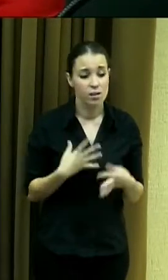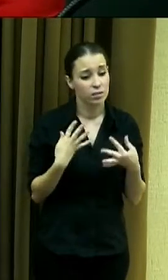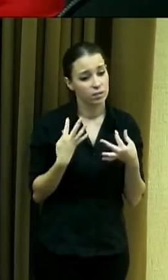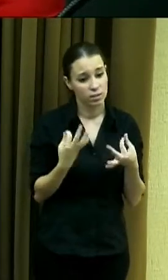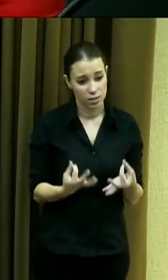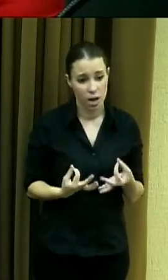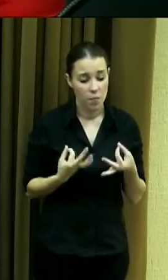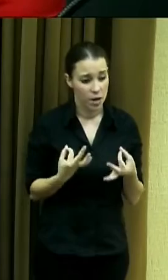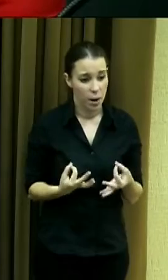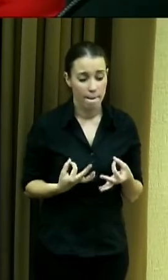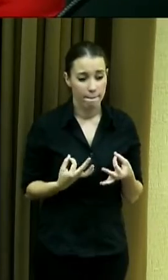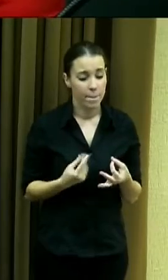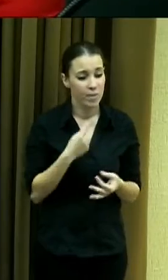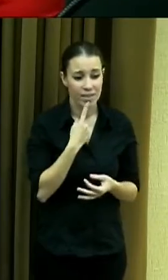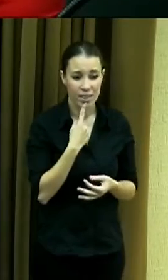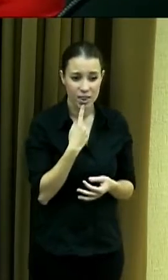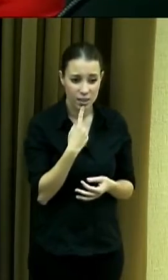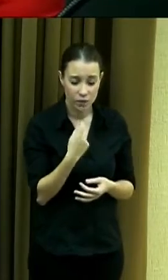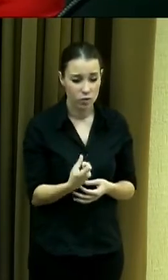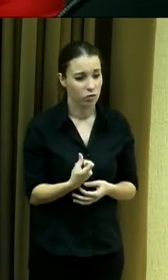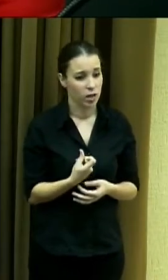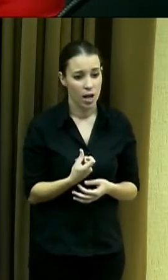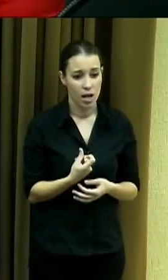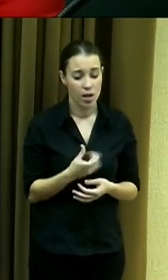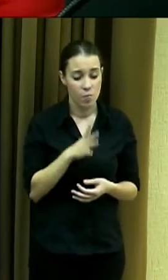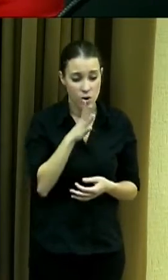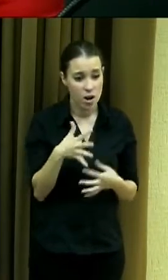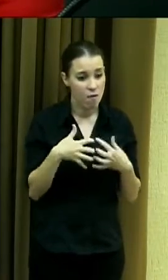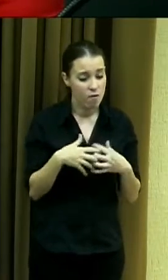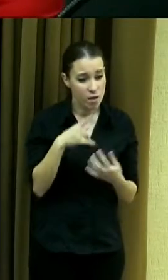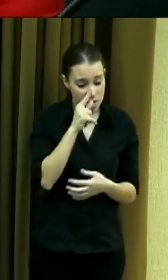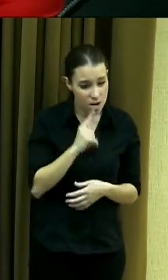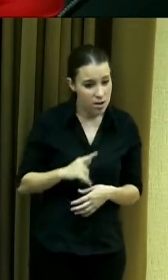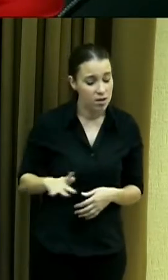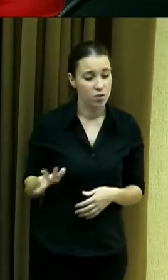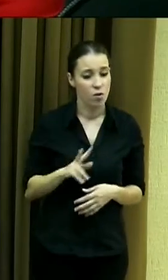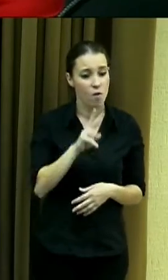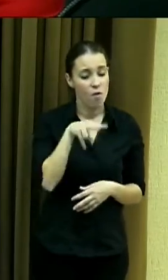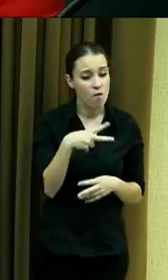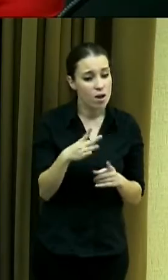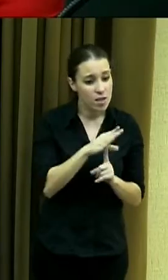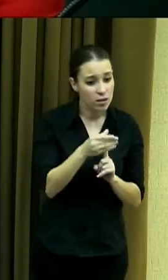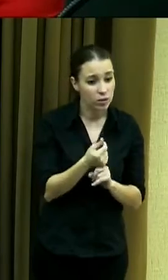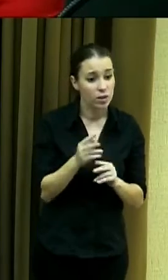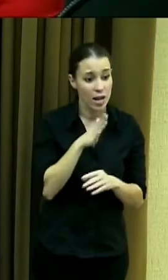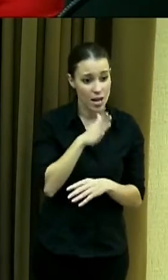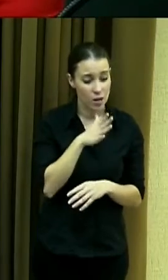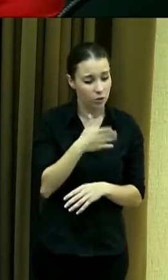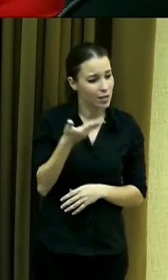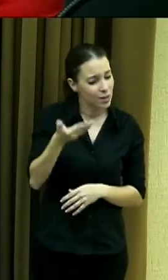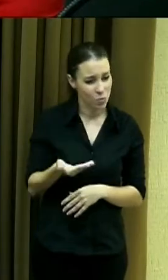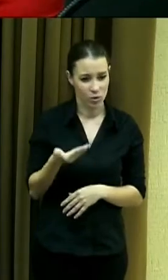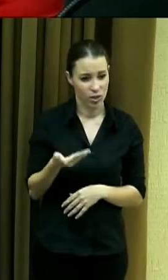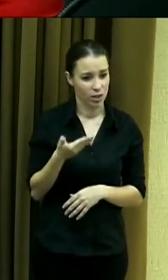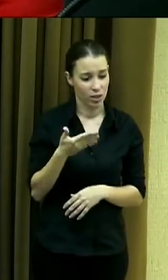siempre tenemos una gran dificultad, ya que la proporción de niños que diagnosticamos su etiología, su causa, que es fundamental,